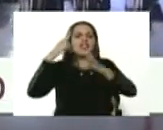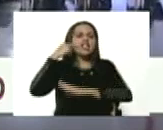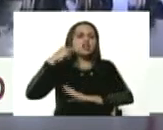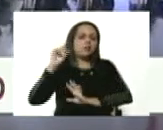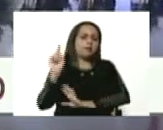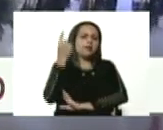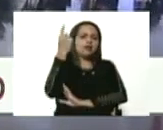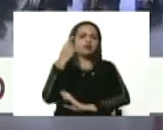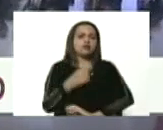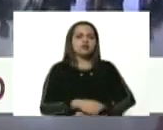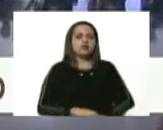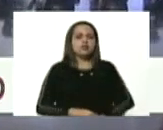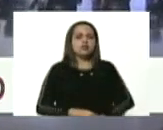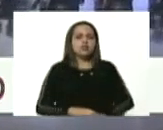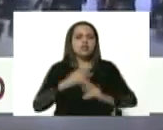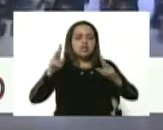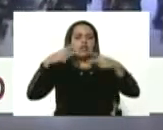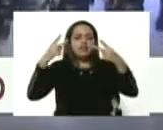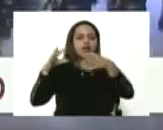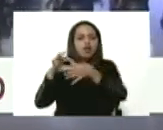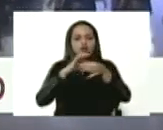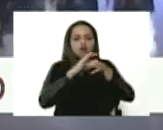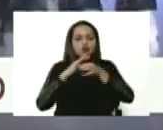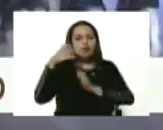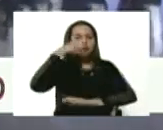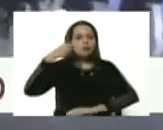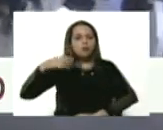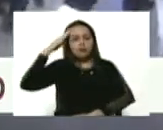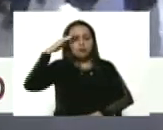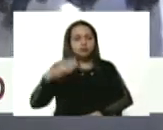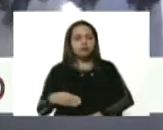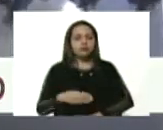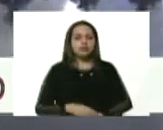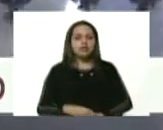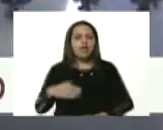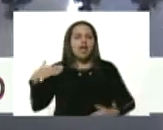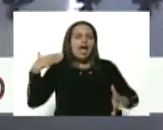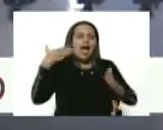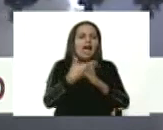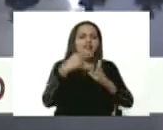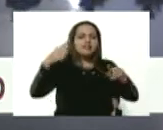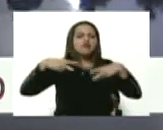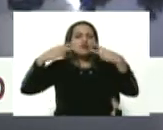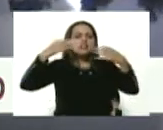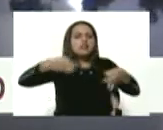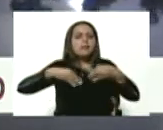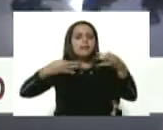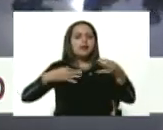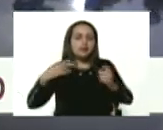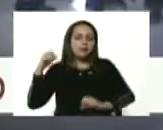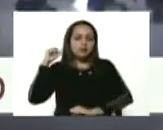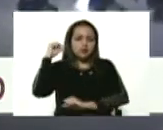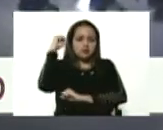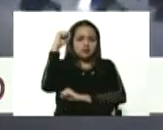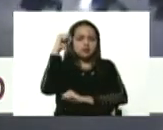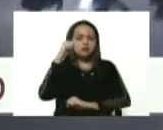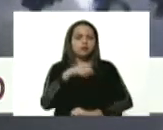primero! ¡Que viva la Unión Cívico-Militar! ¡Hasta la victoria siempre!